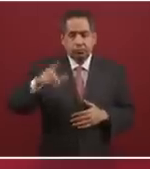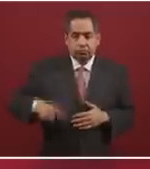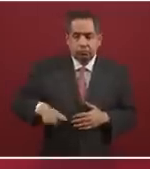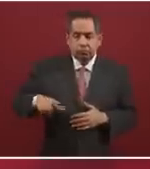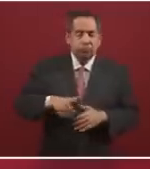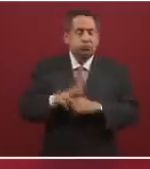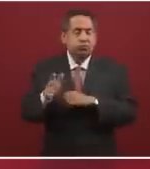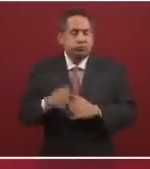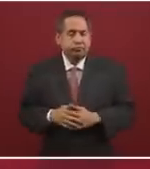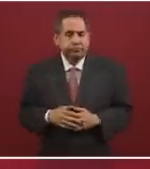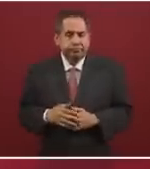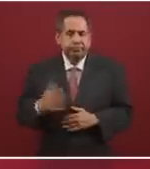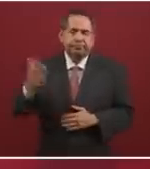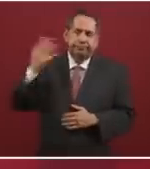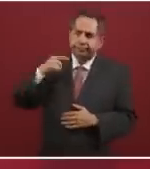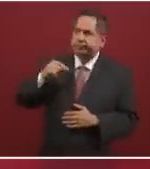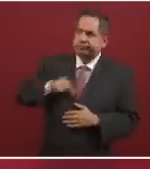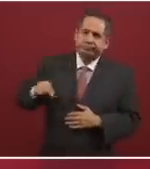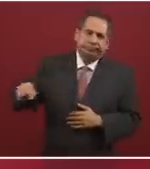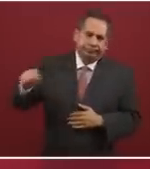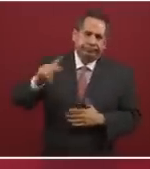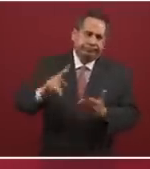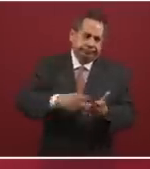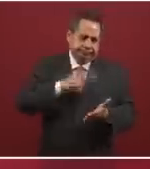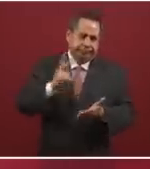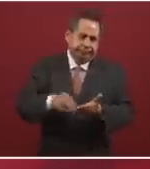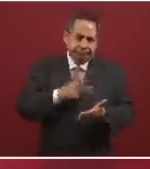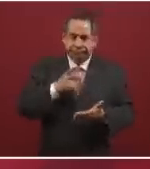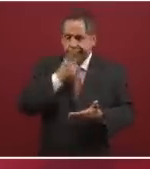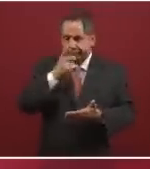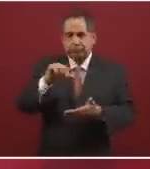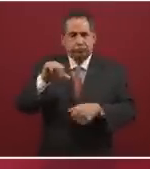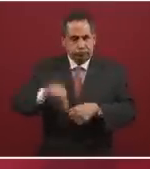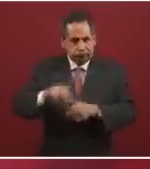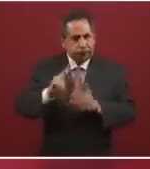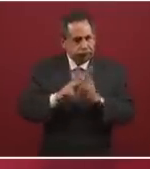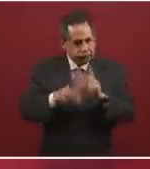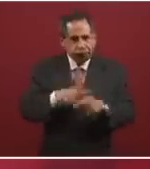Lo he dicho también en otras partes y lo repito ahora.